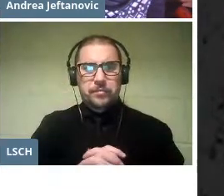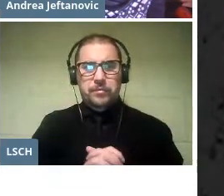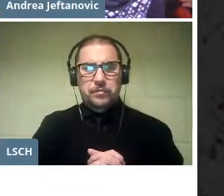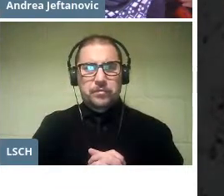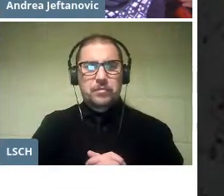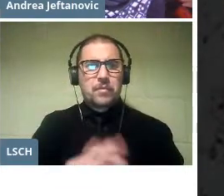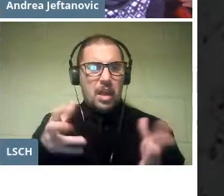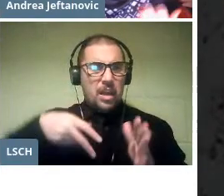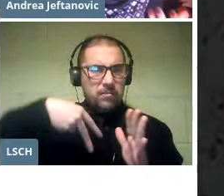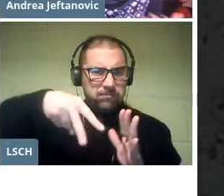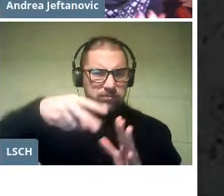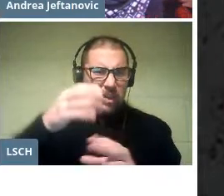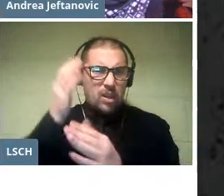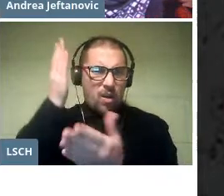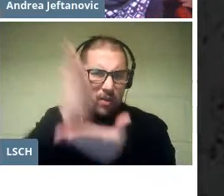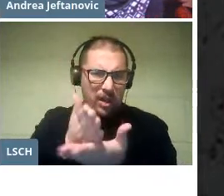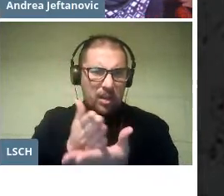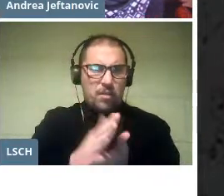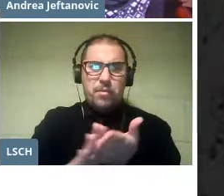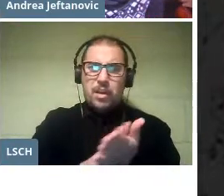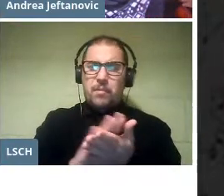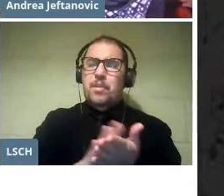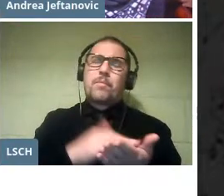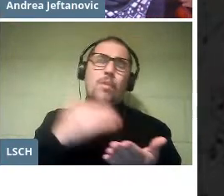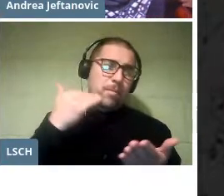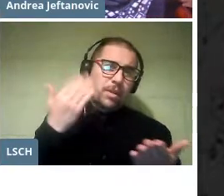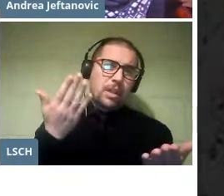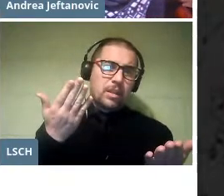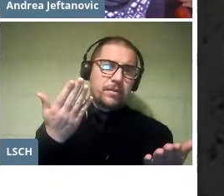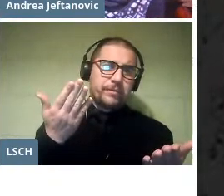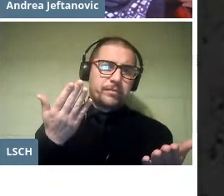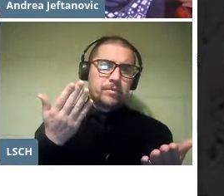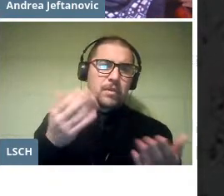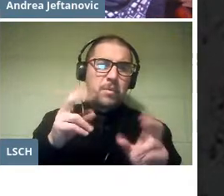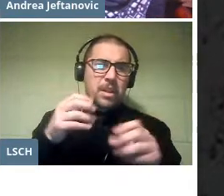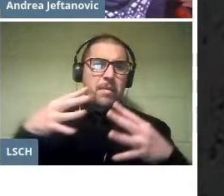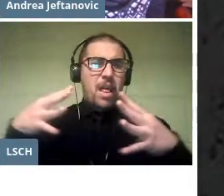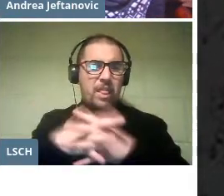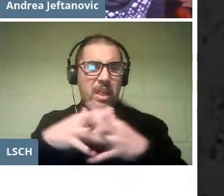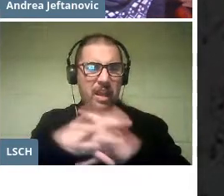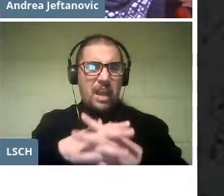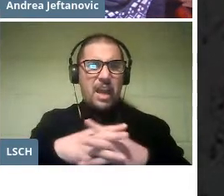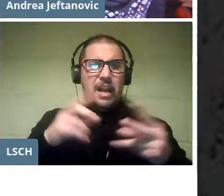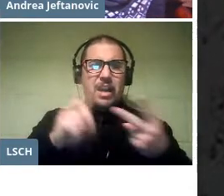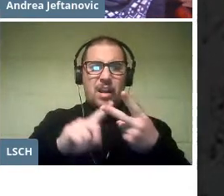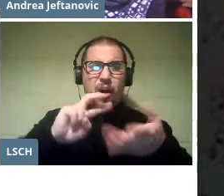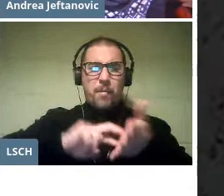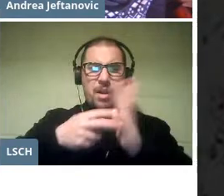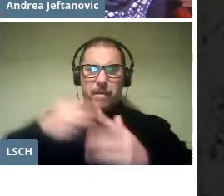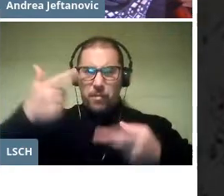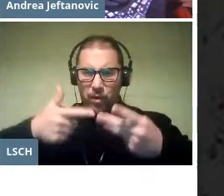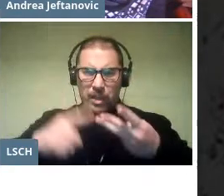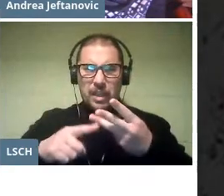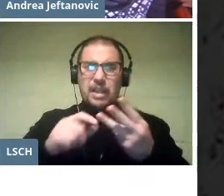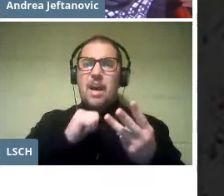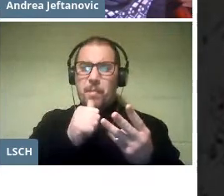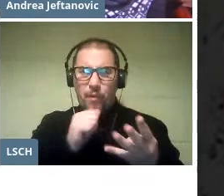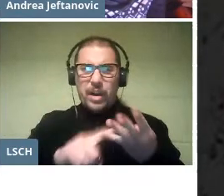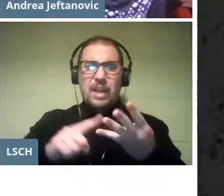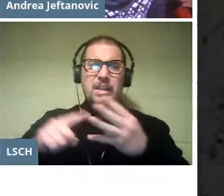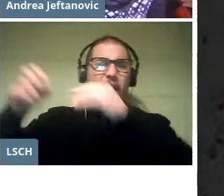desplazamientos forzados. Quizás el volumen más importante es a causa de guerras, crisis políticas, miseria, desastres